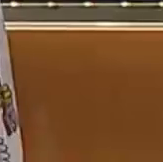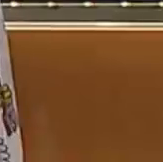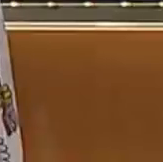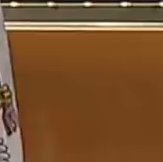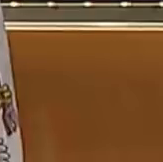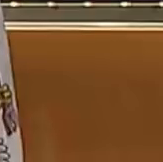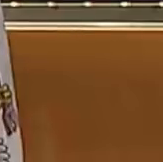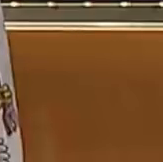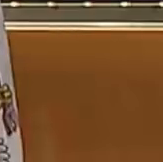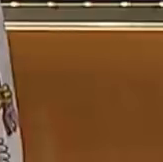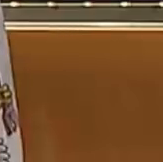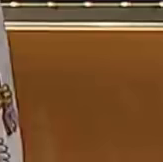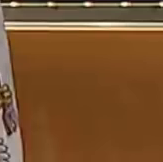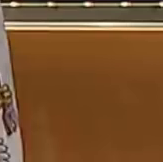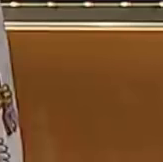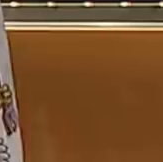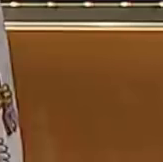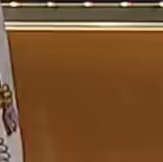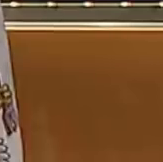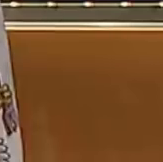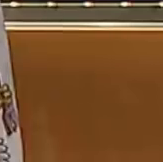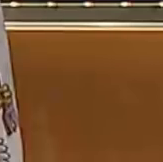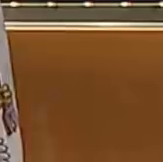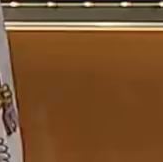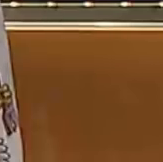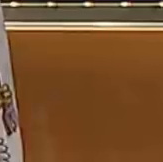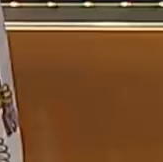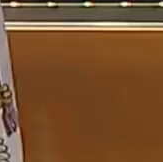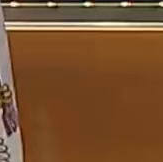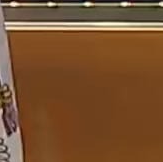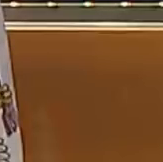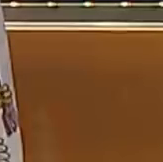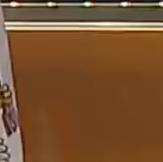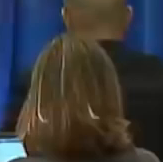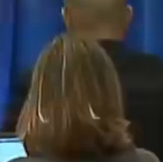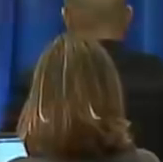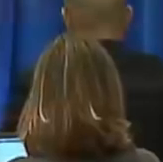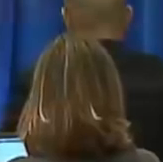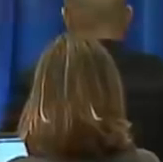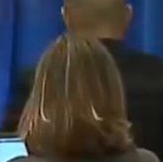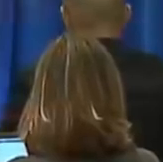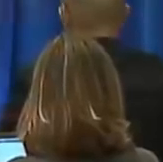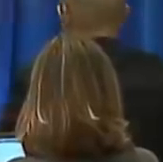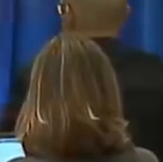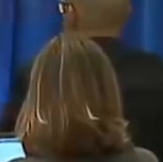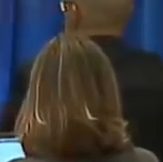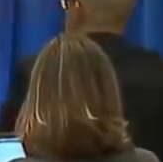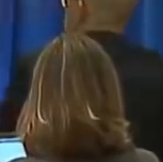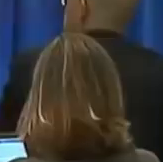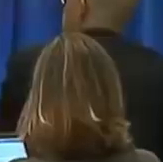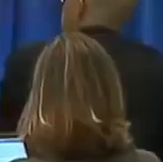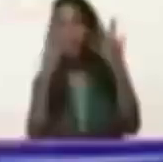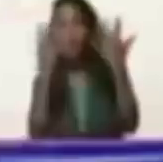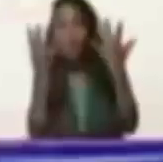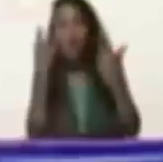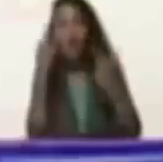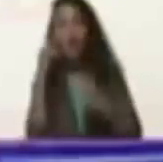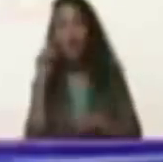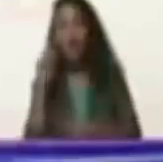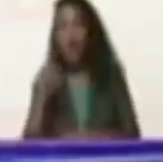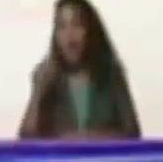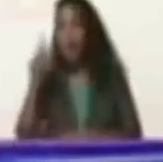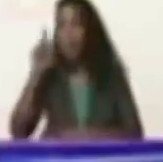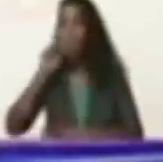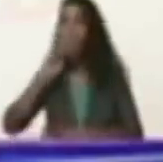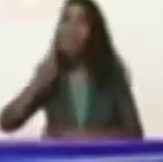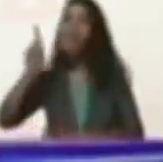Easterly, en los que cargó contra el gobierno venezolano e indicó que arreciaría las sanciones contra la nación bolivariana. El